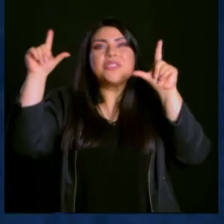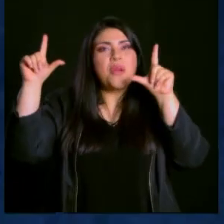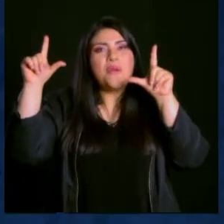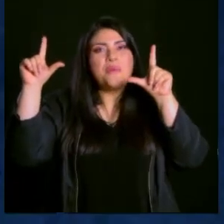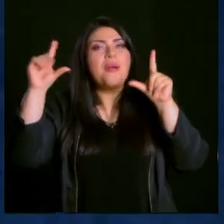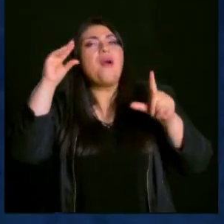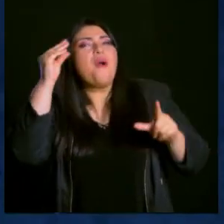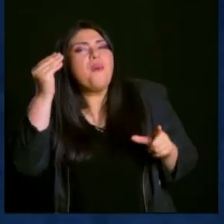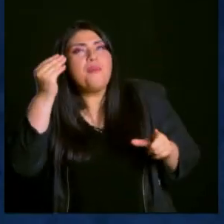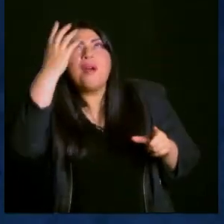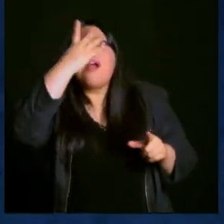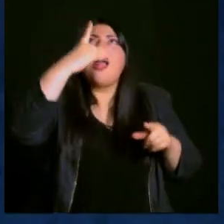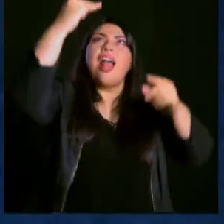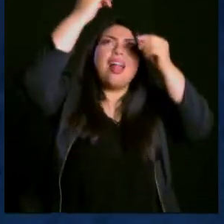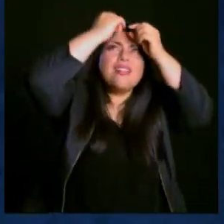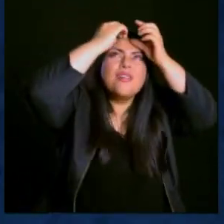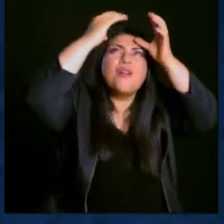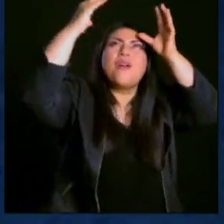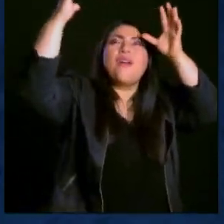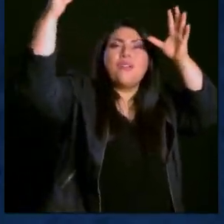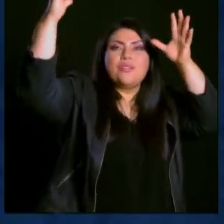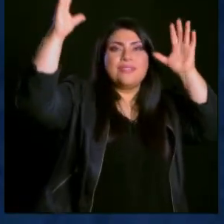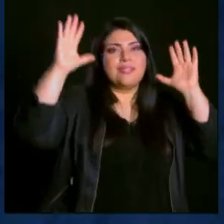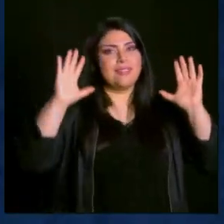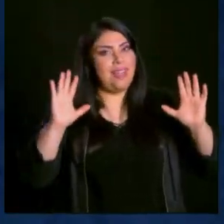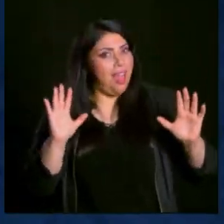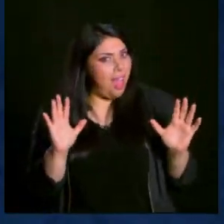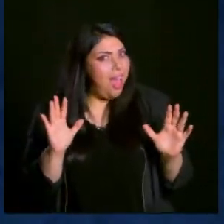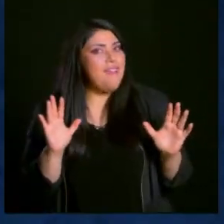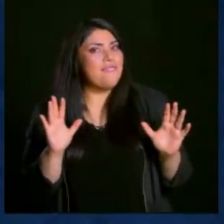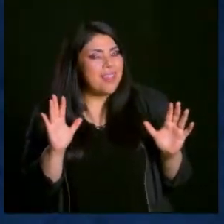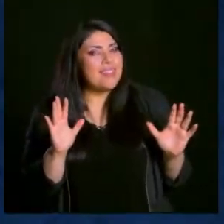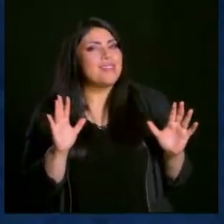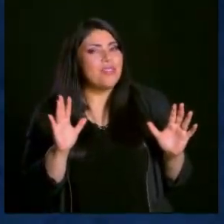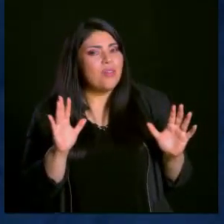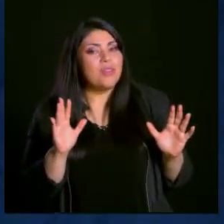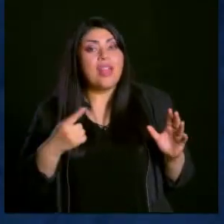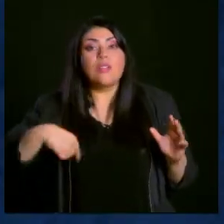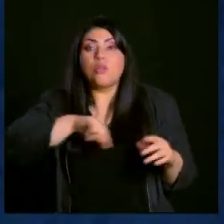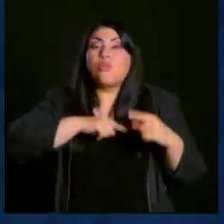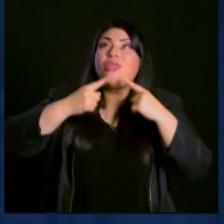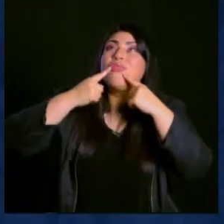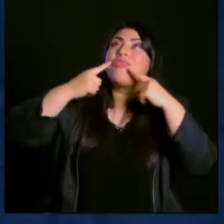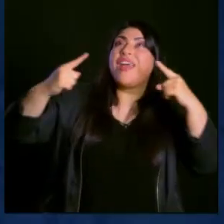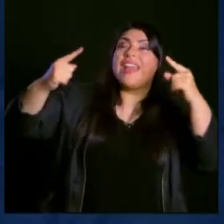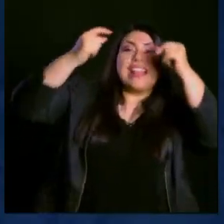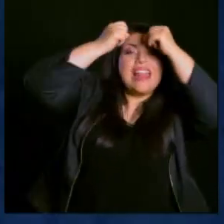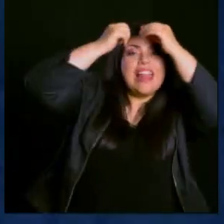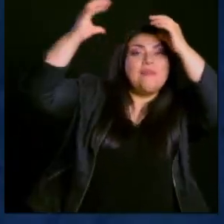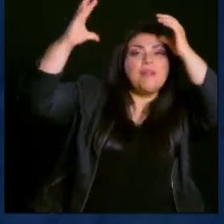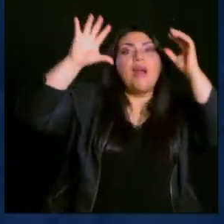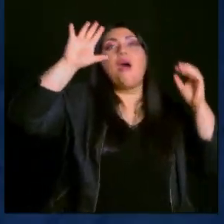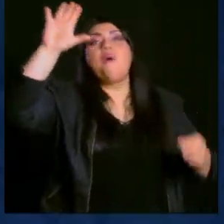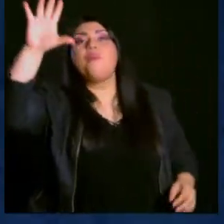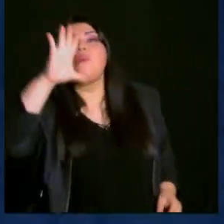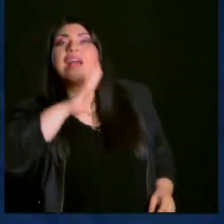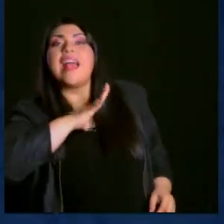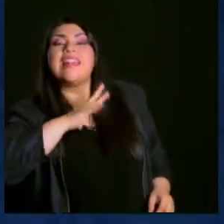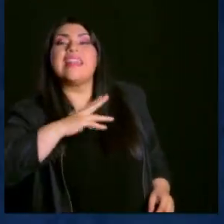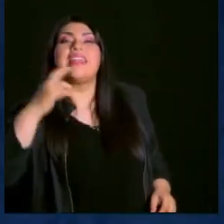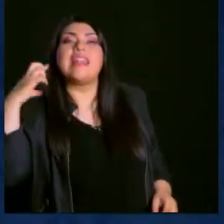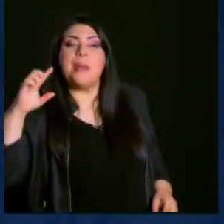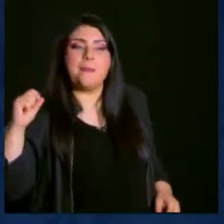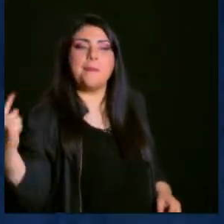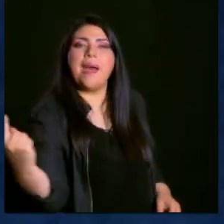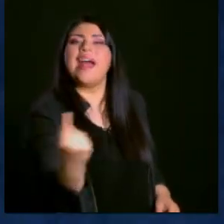sabiduría de Dios en misterio en nosotros cuando estamos orando en lenguas estamos declarando sabiduría porque es lo que Dios tiene para nosotros que está